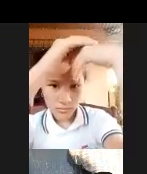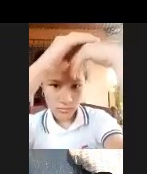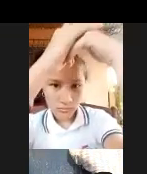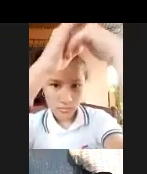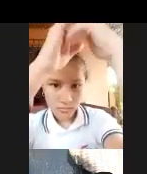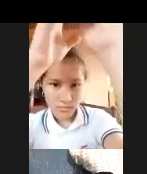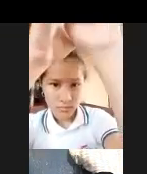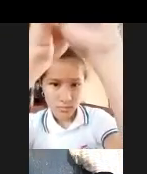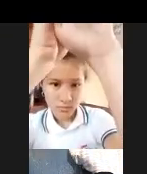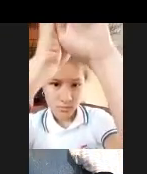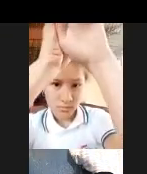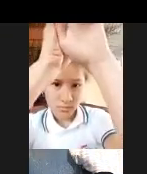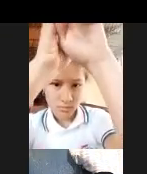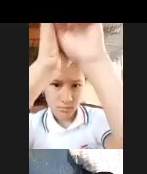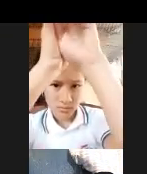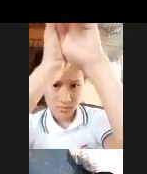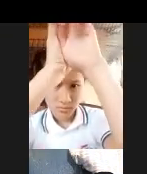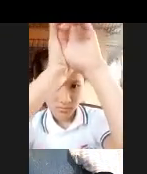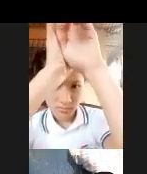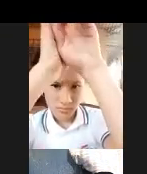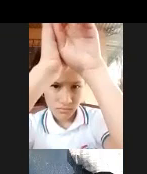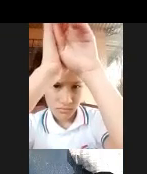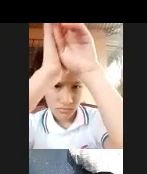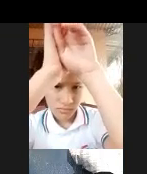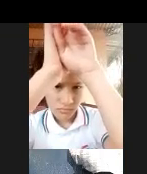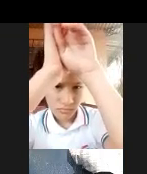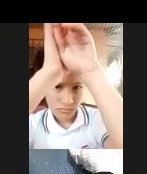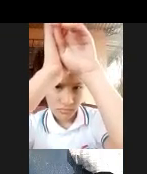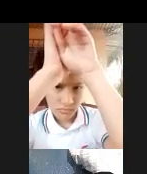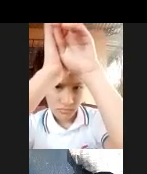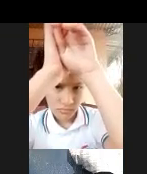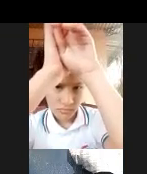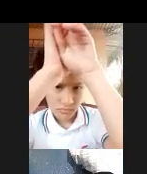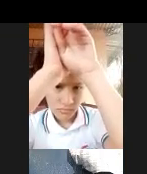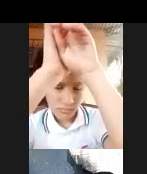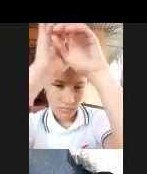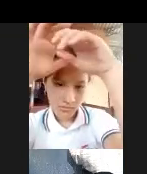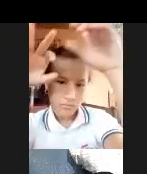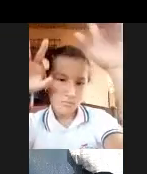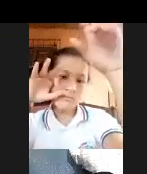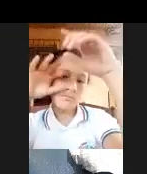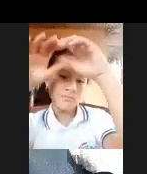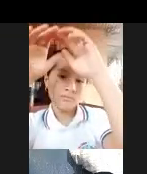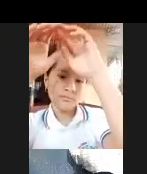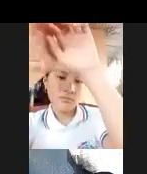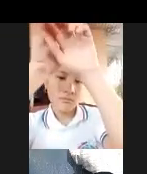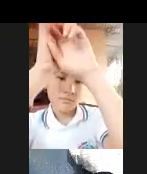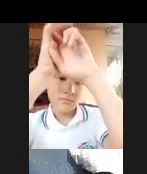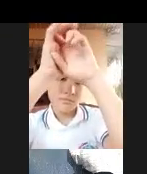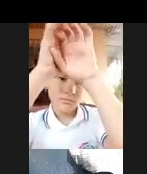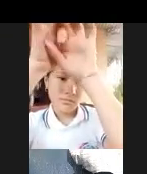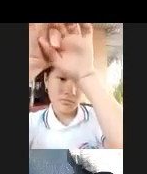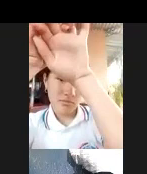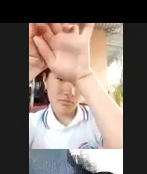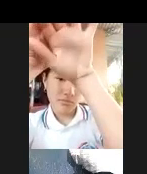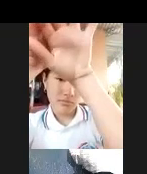sigan adelante. En la pantalla un video dirigido a Kaylee y es la mamá. Dice,